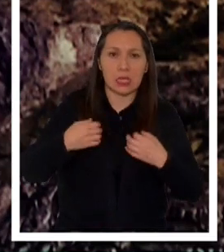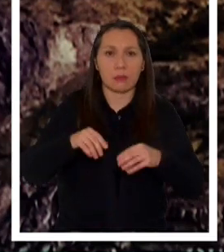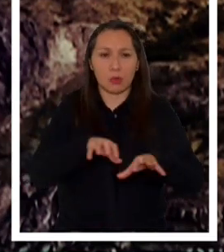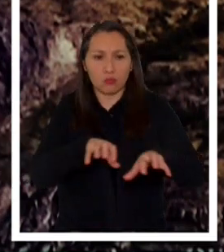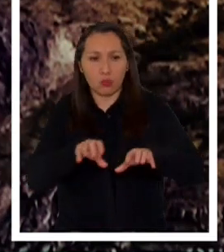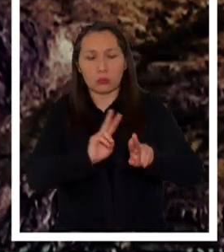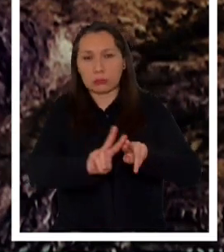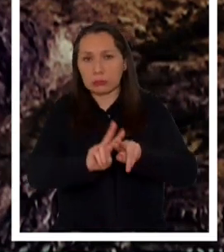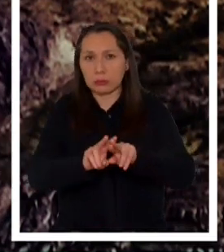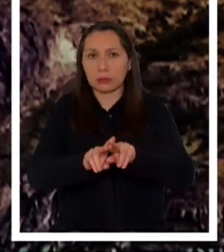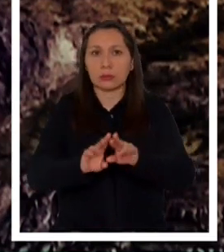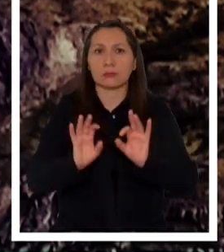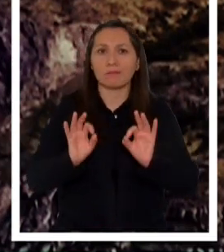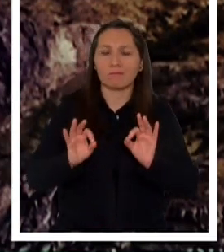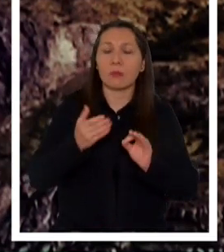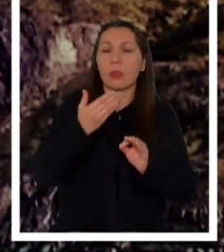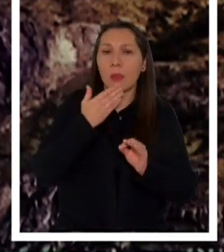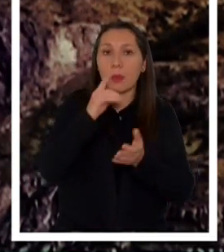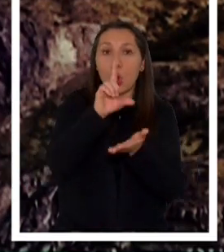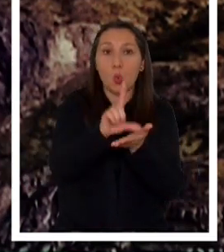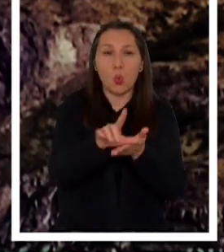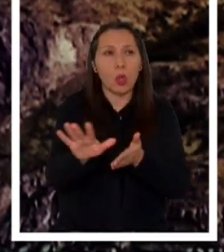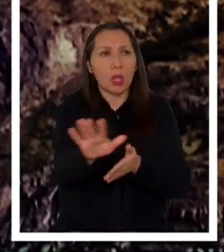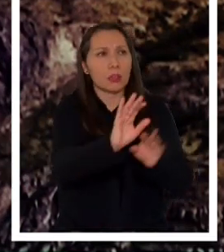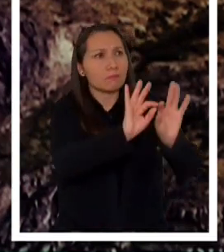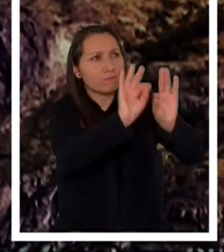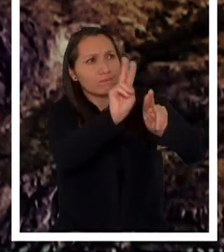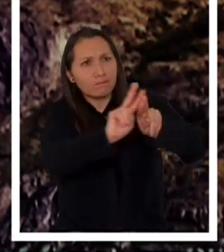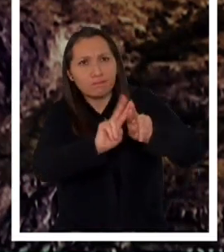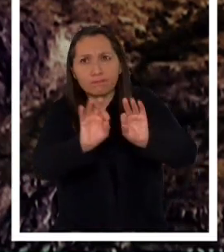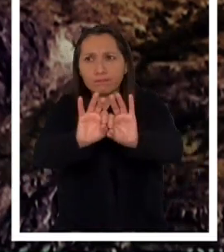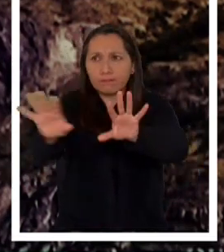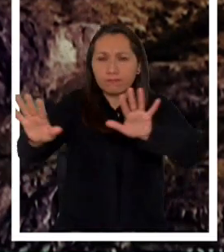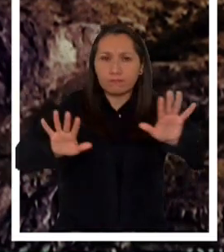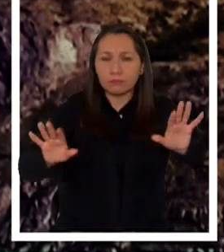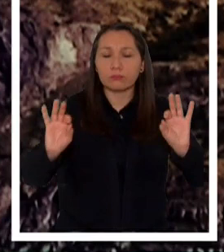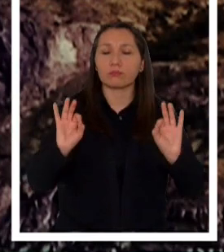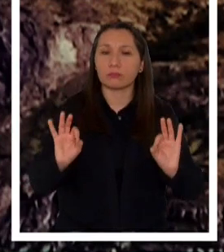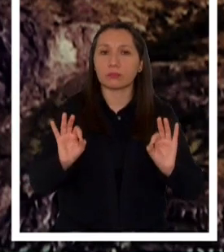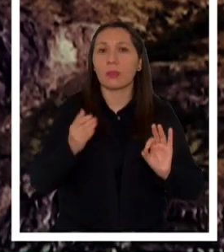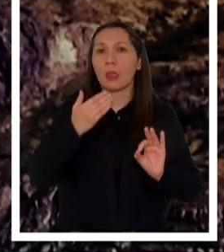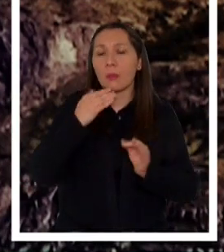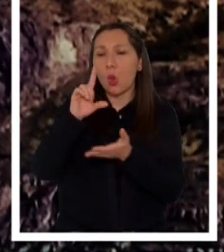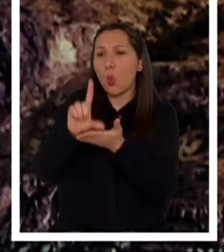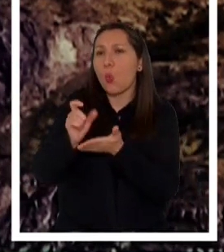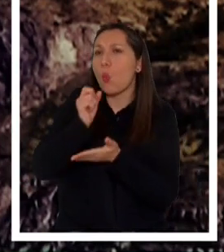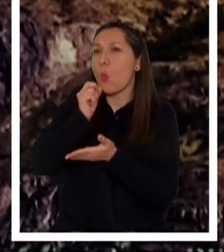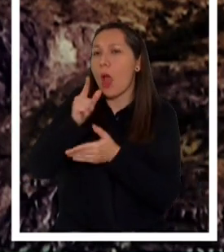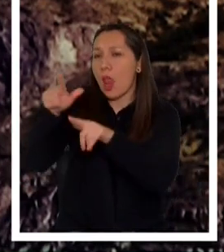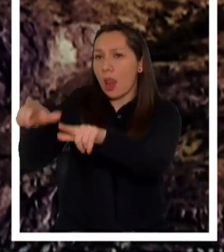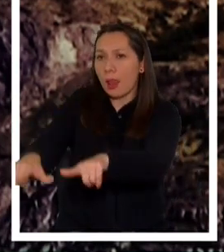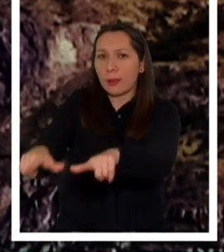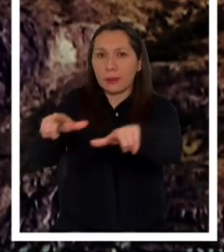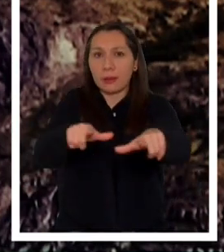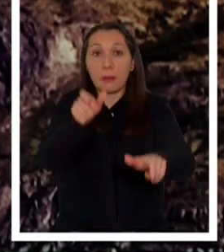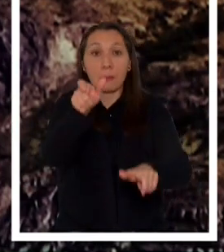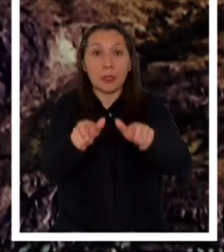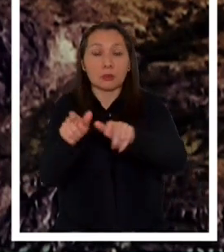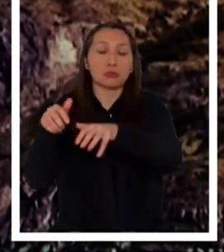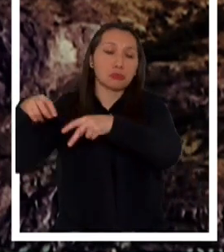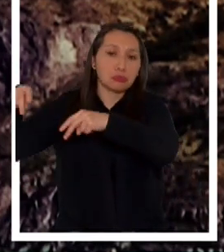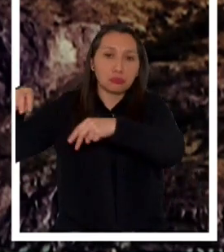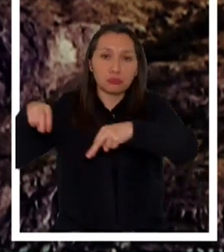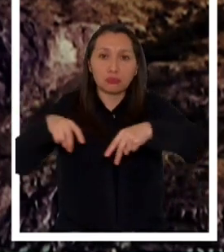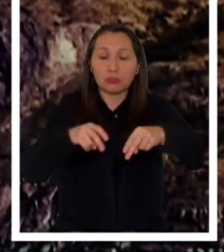equipar estéticamente también los sectores que corresponden con la definición de los espacios para que el público